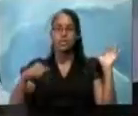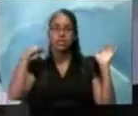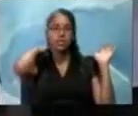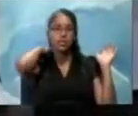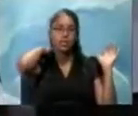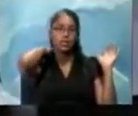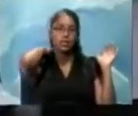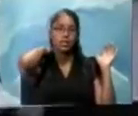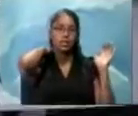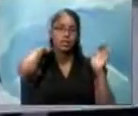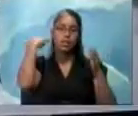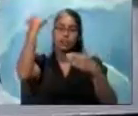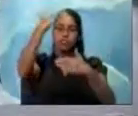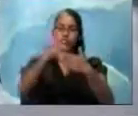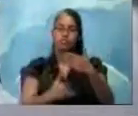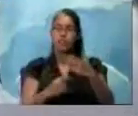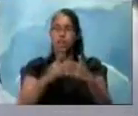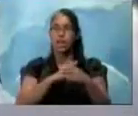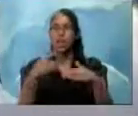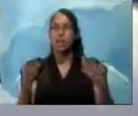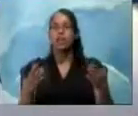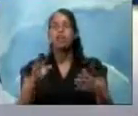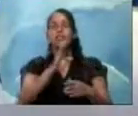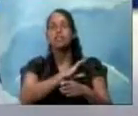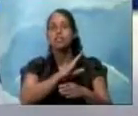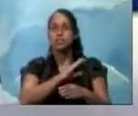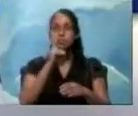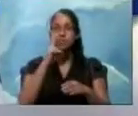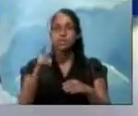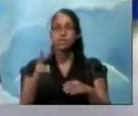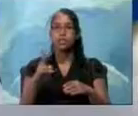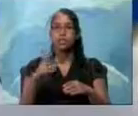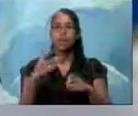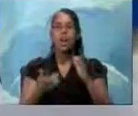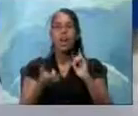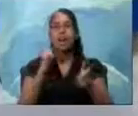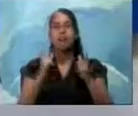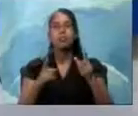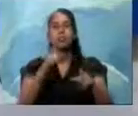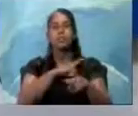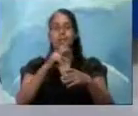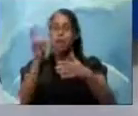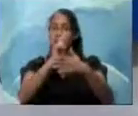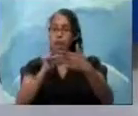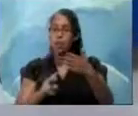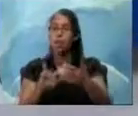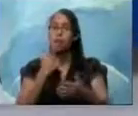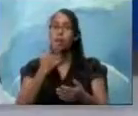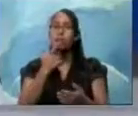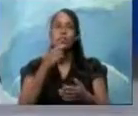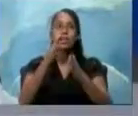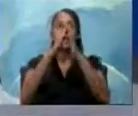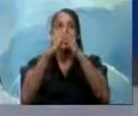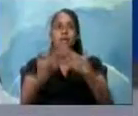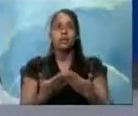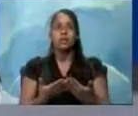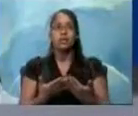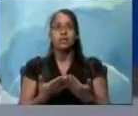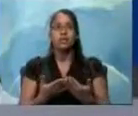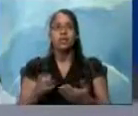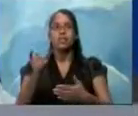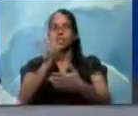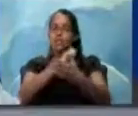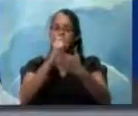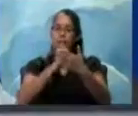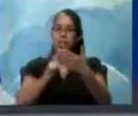El título hay que tomarlo en cuenta. A veces leemos un pasaje de la Biblia y el